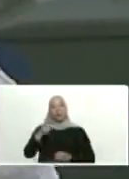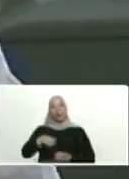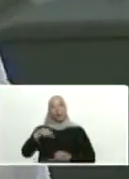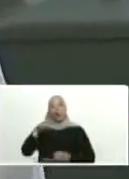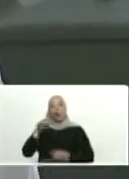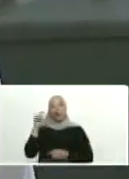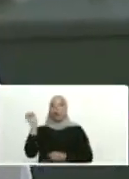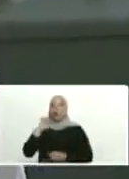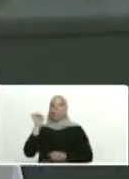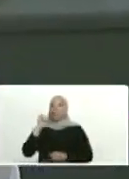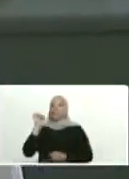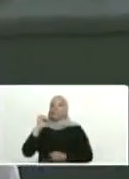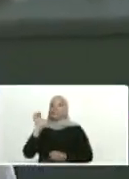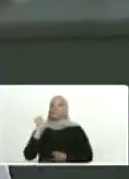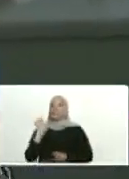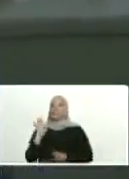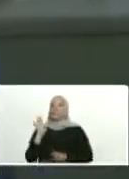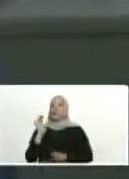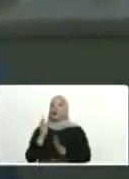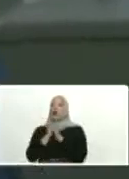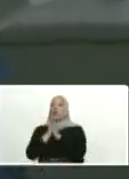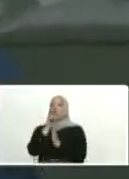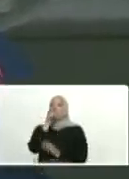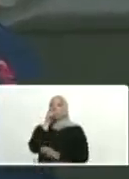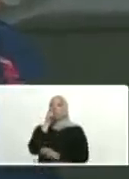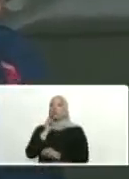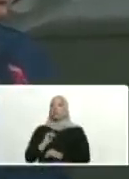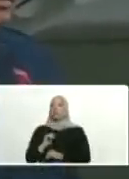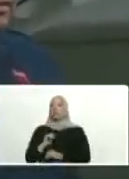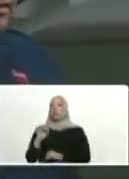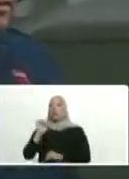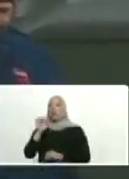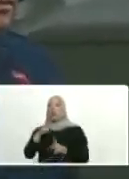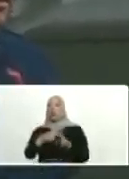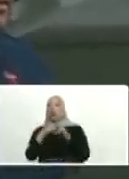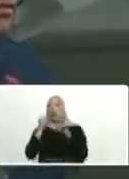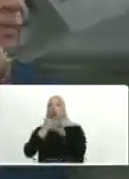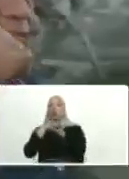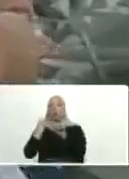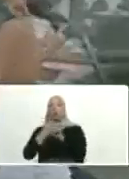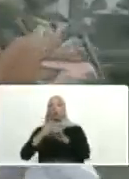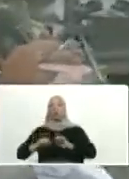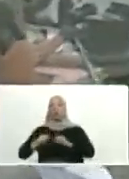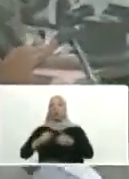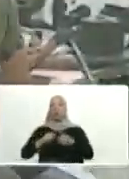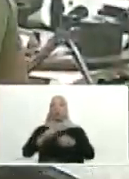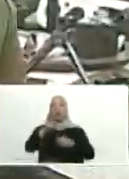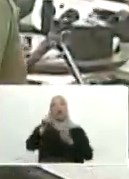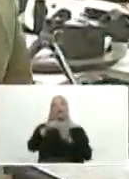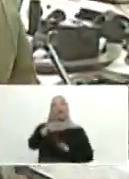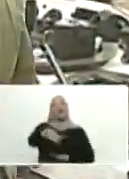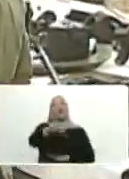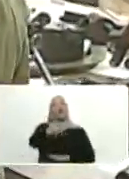vehículos recibimos estos vehículos y comenzamos los trabajos con la